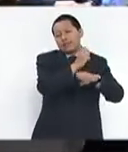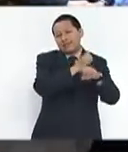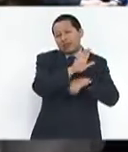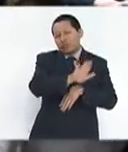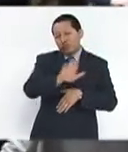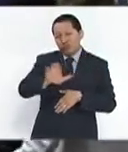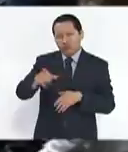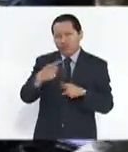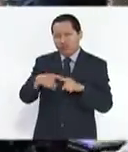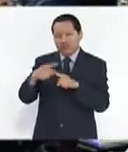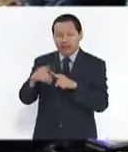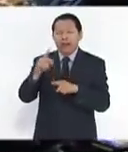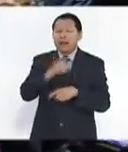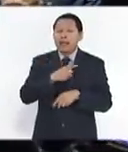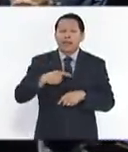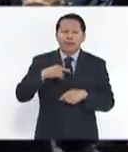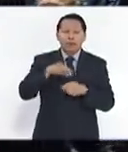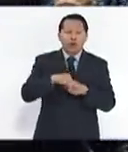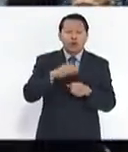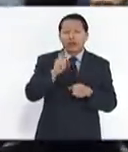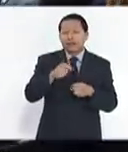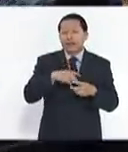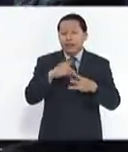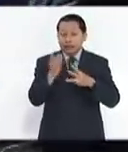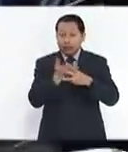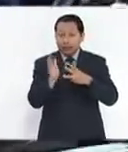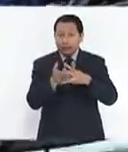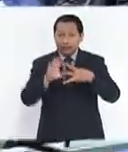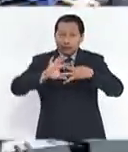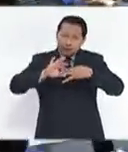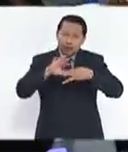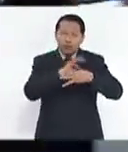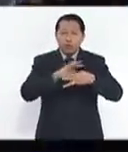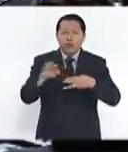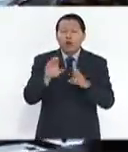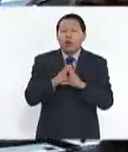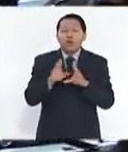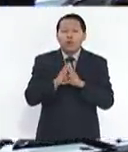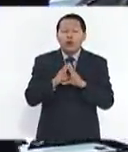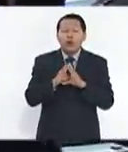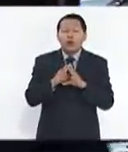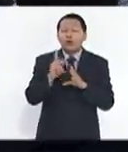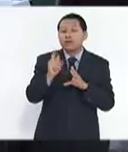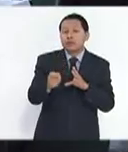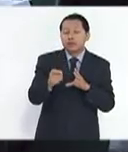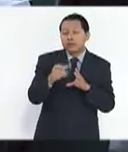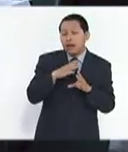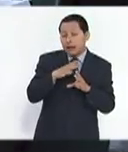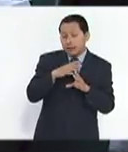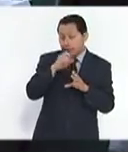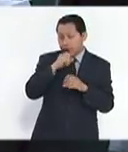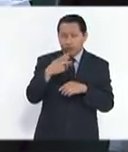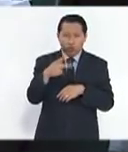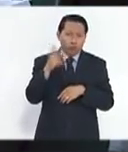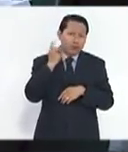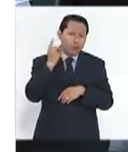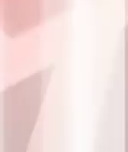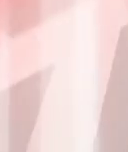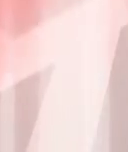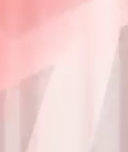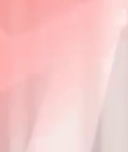debiendo ser electos por el voto de las 2/3 partes de los miembros de las presentes